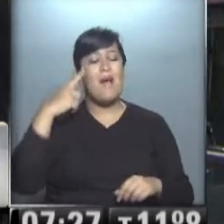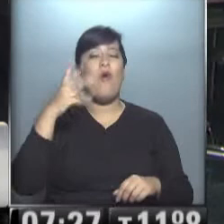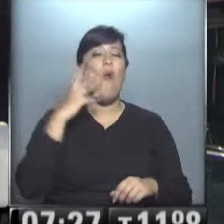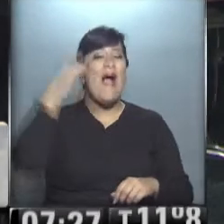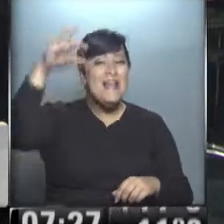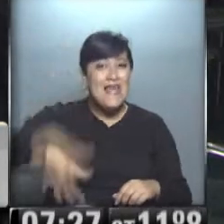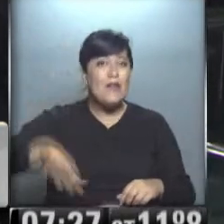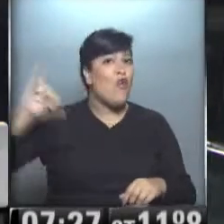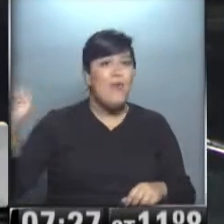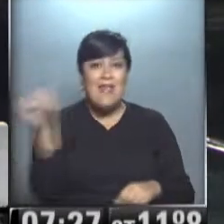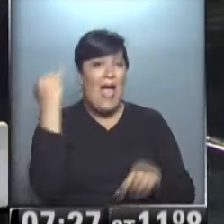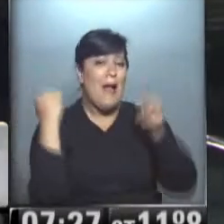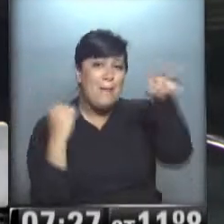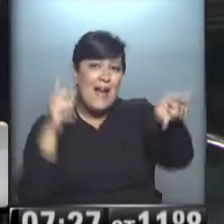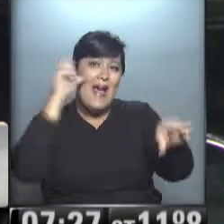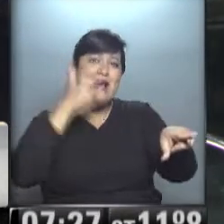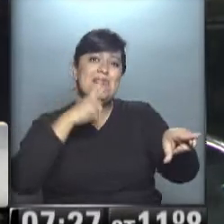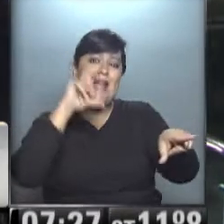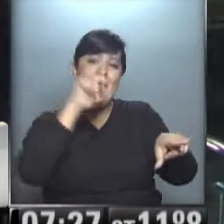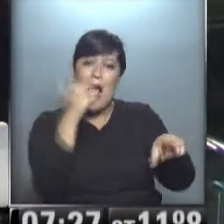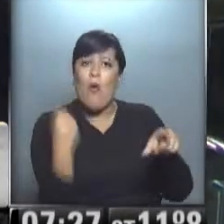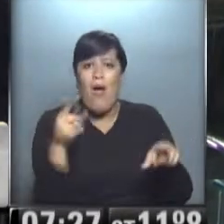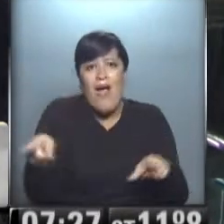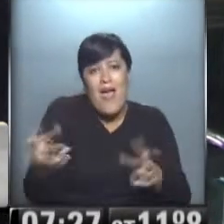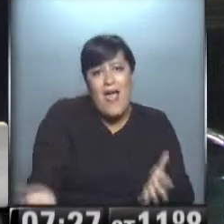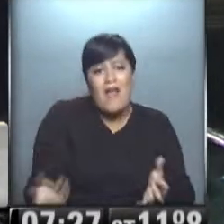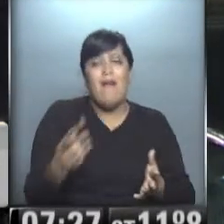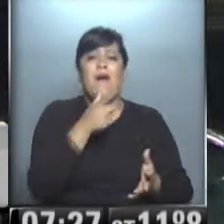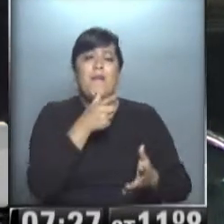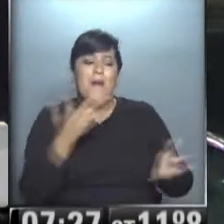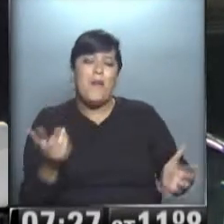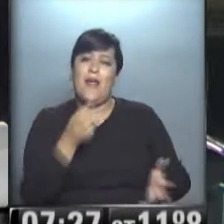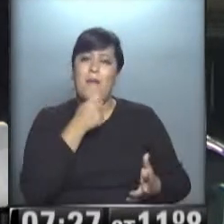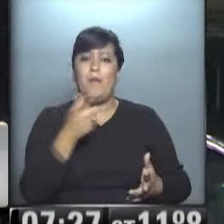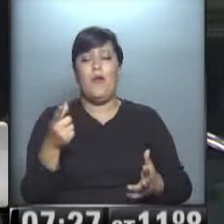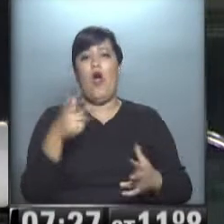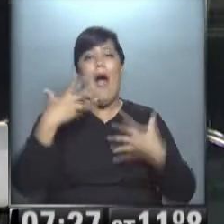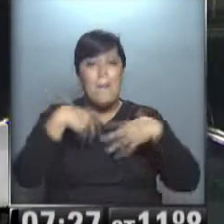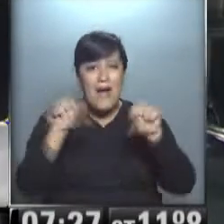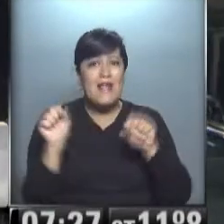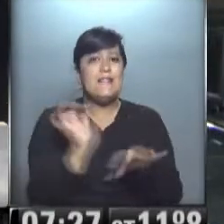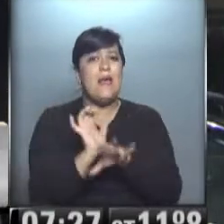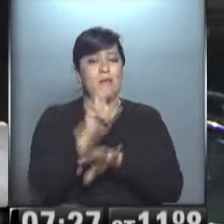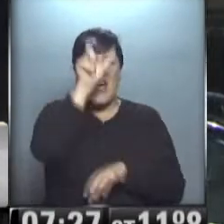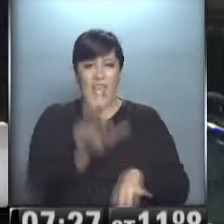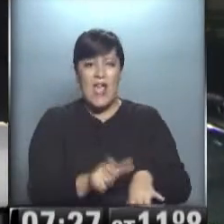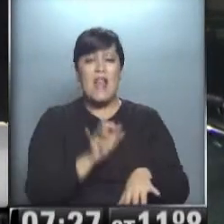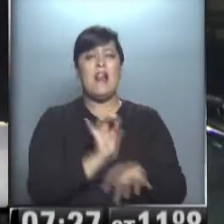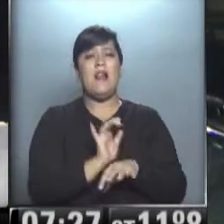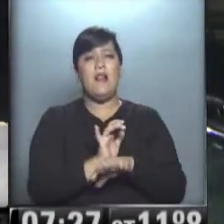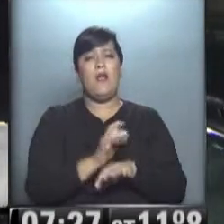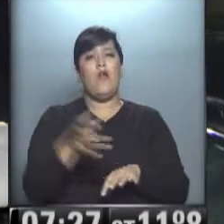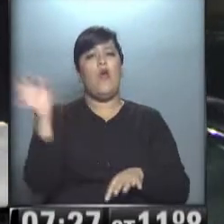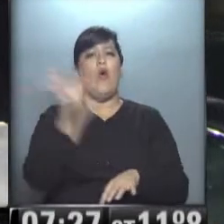este la que también no porque claro el temor que teníamos de mira se aparece y encima es un poco estuvo